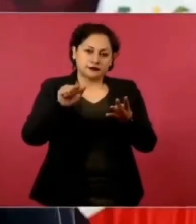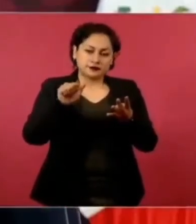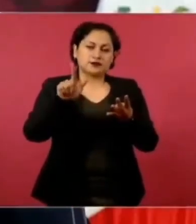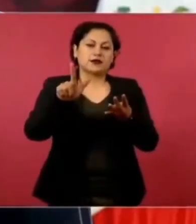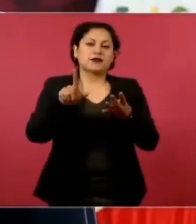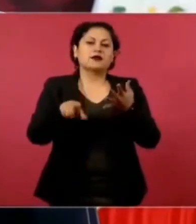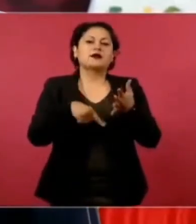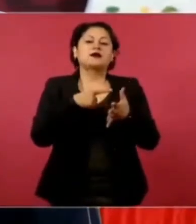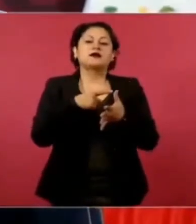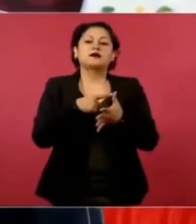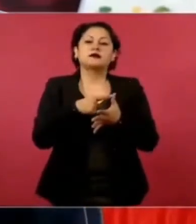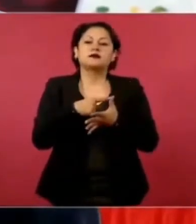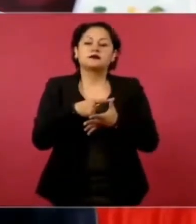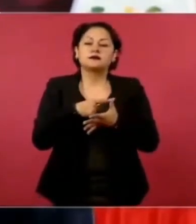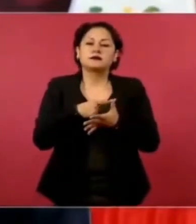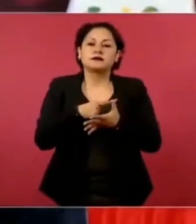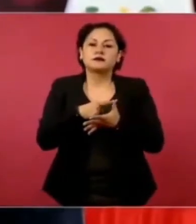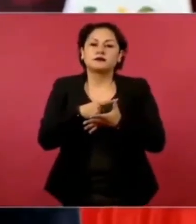el